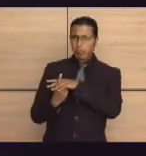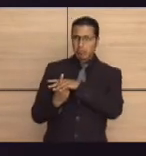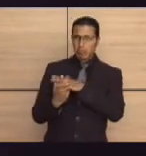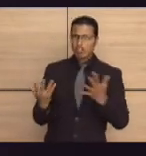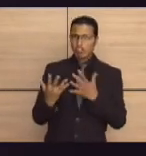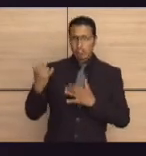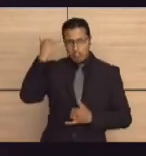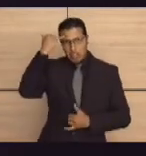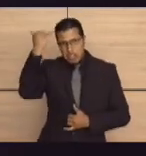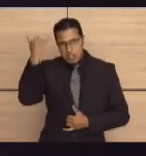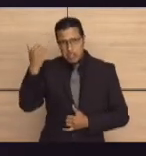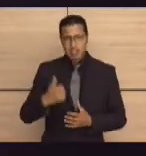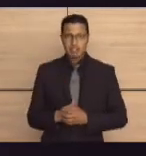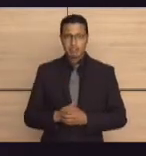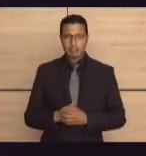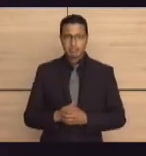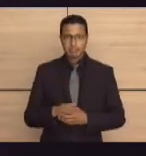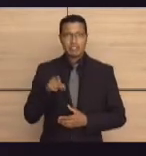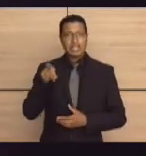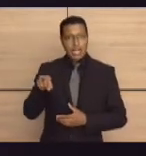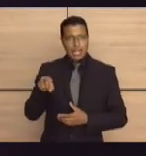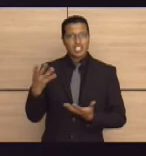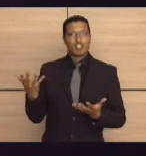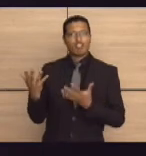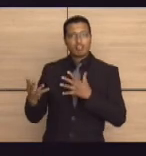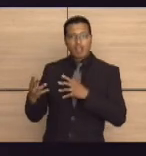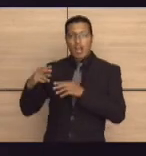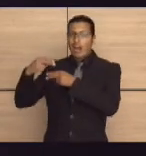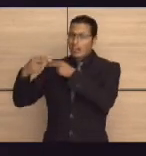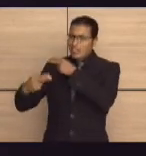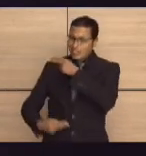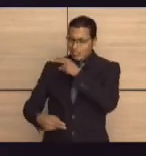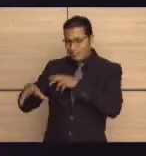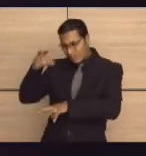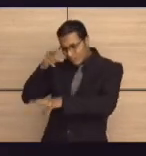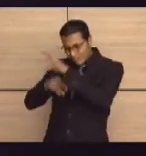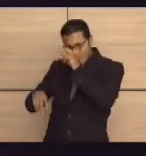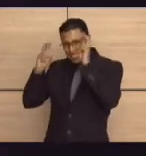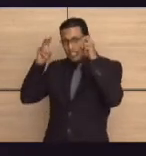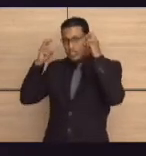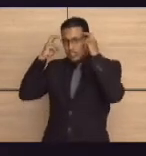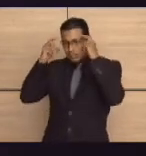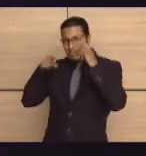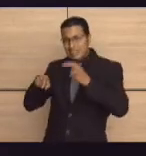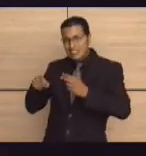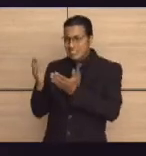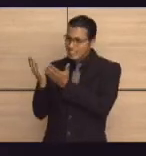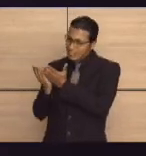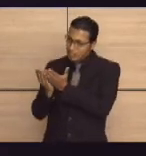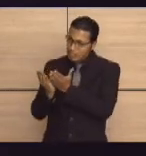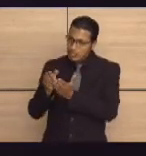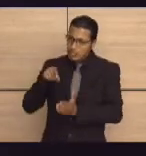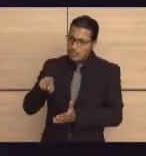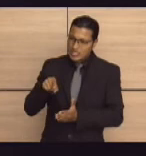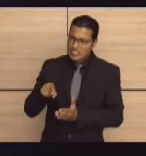vienen las ideas. Y es acá donde la historia y el conocimiento de Occidente en general, la educación, que se basan en un método